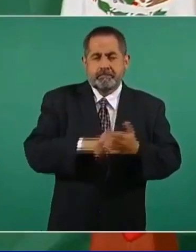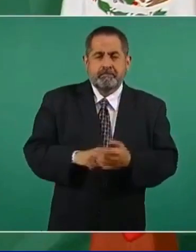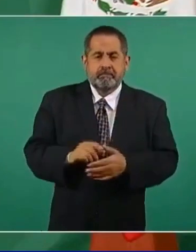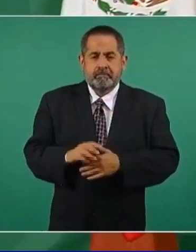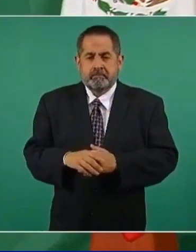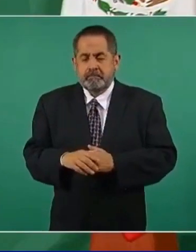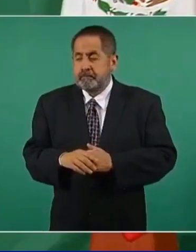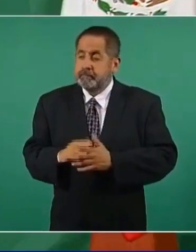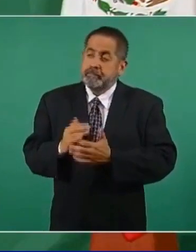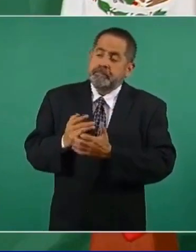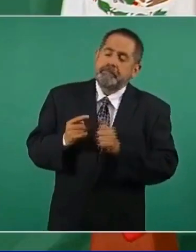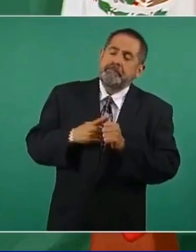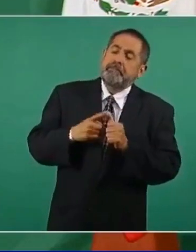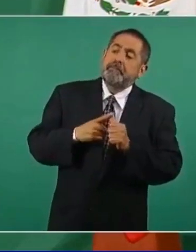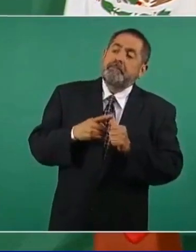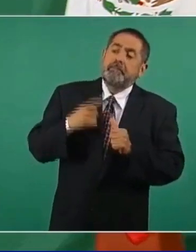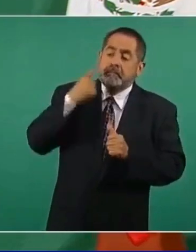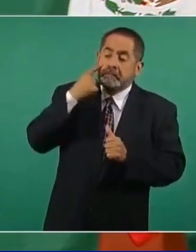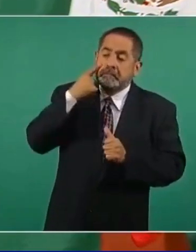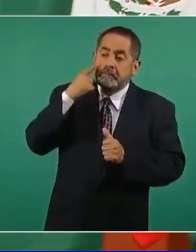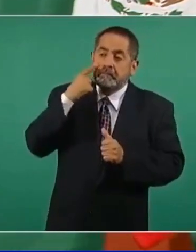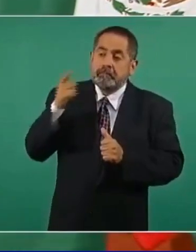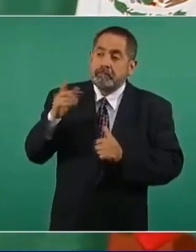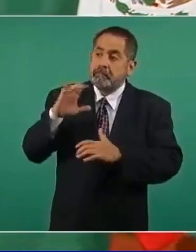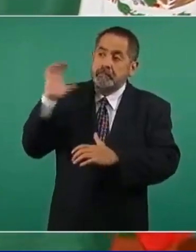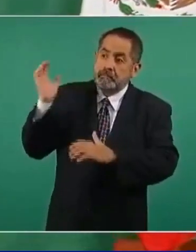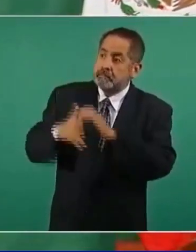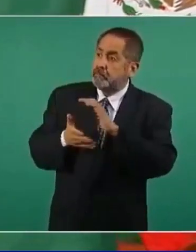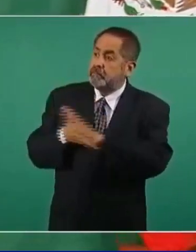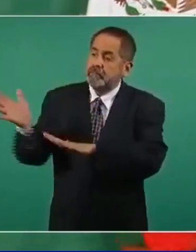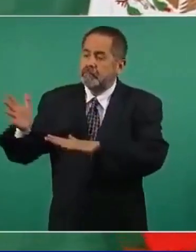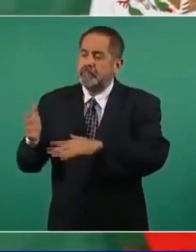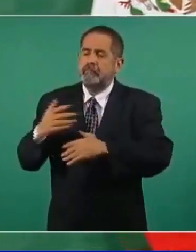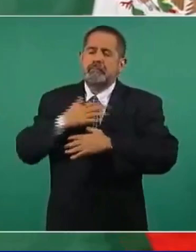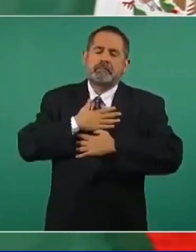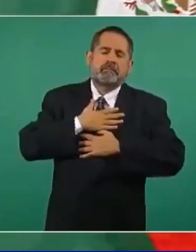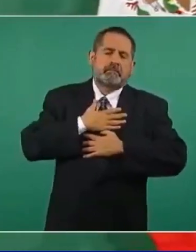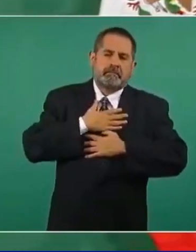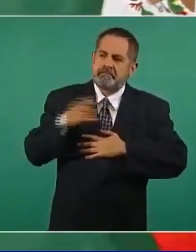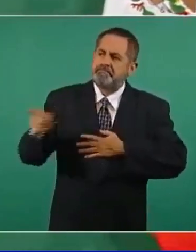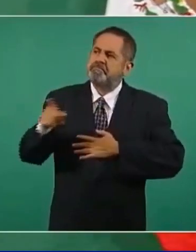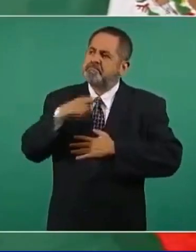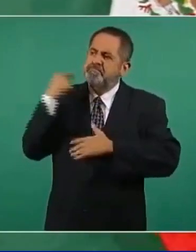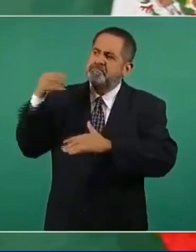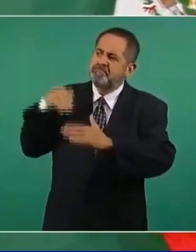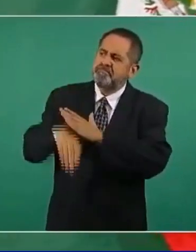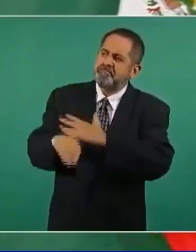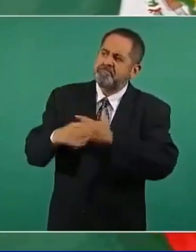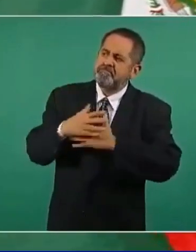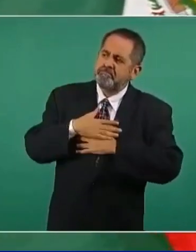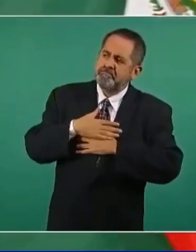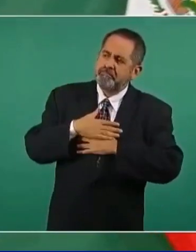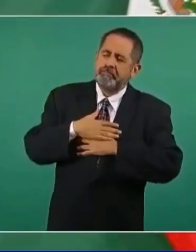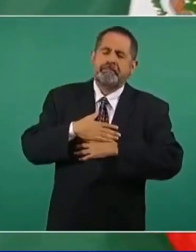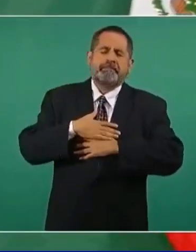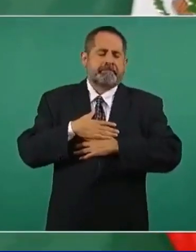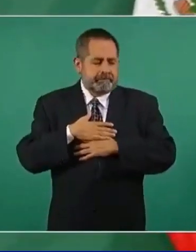voy a descansar hasta que se vaya y que pierda la